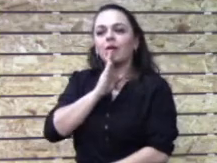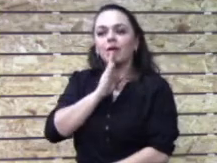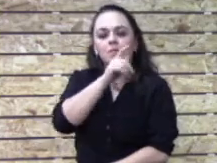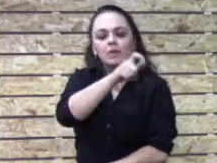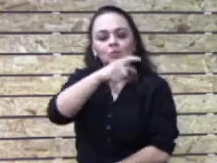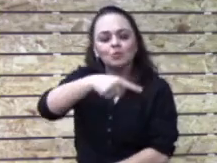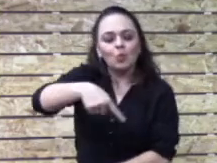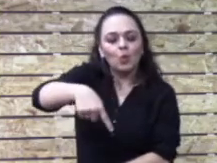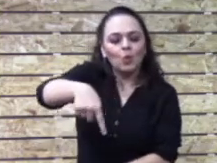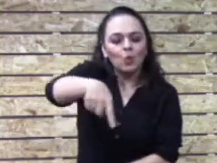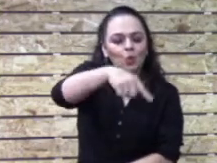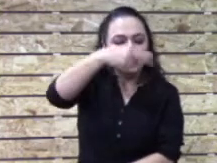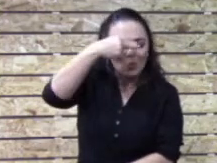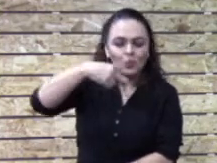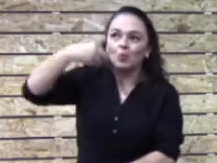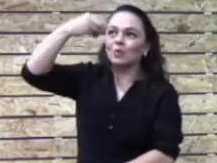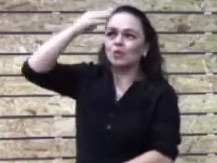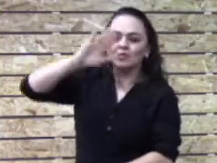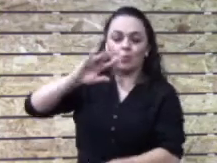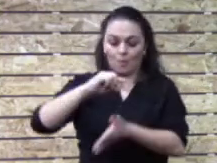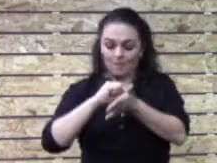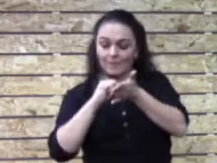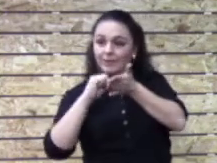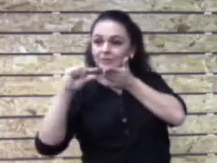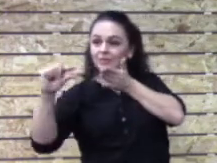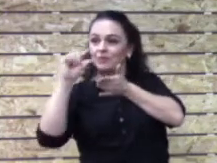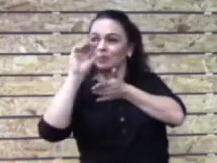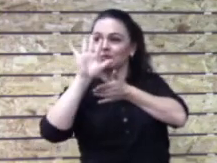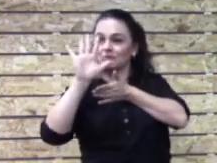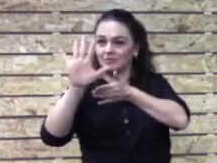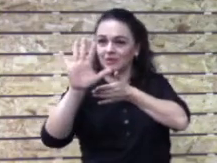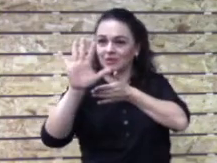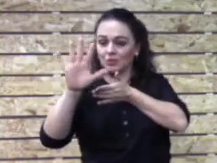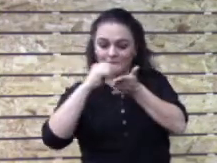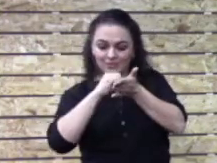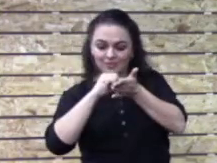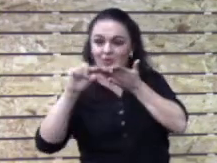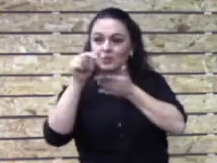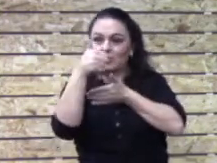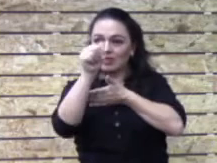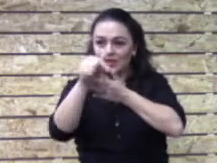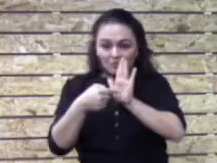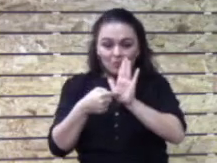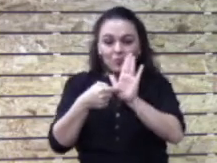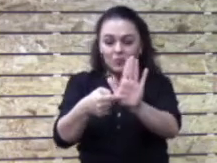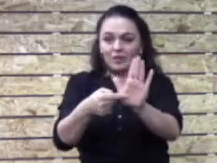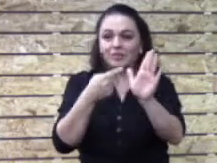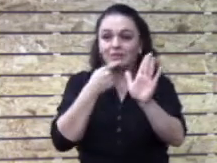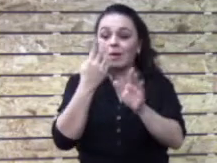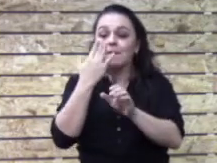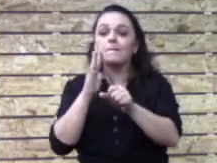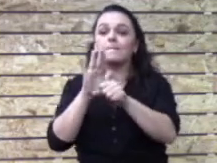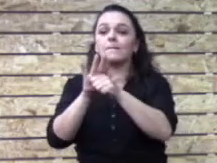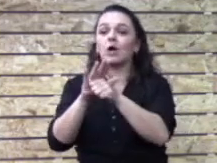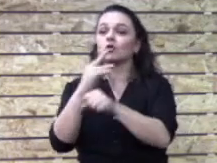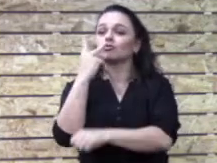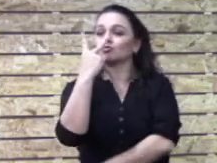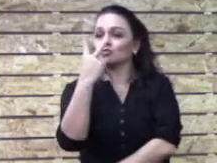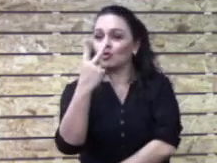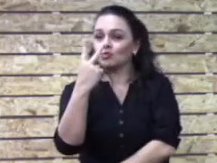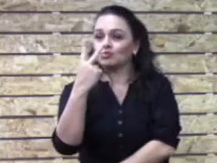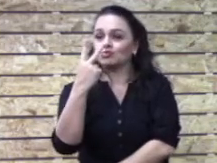pueblo de Dios, especialmente el verso 5 y el verso 10. 2 promesas dirigidas al pueblo de